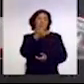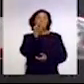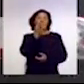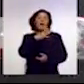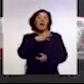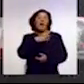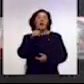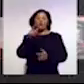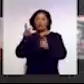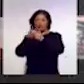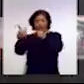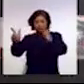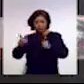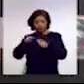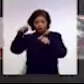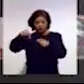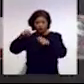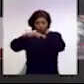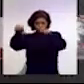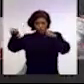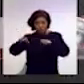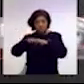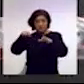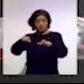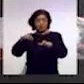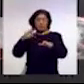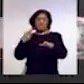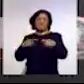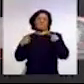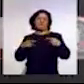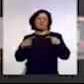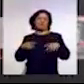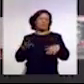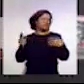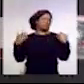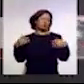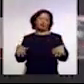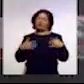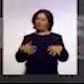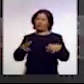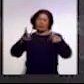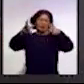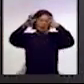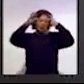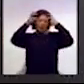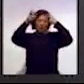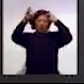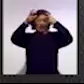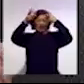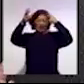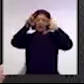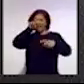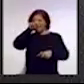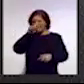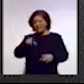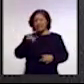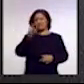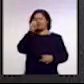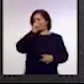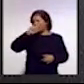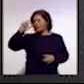interdisciplinario integrado por gente altamente calificada gente que no sólo tiene